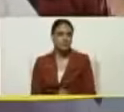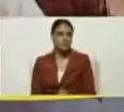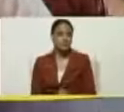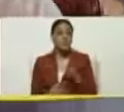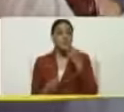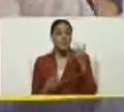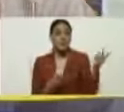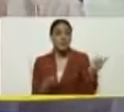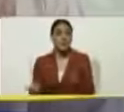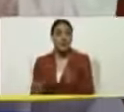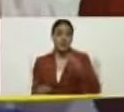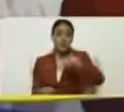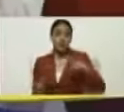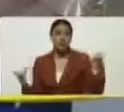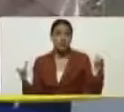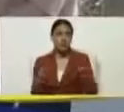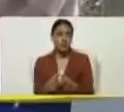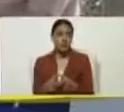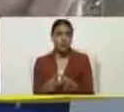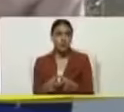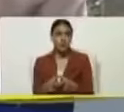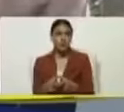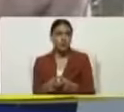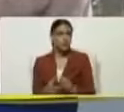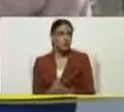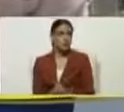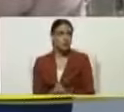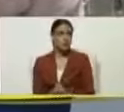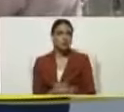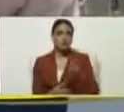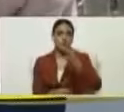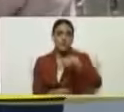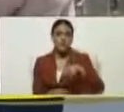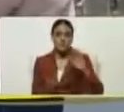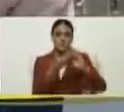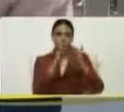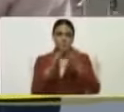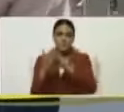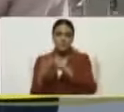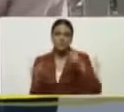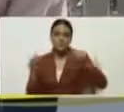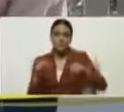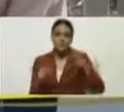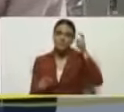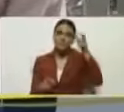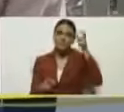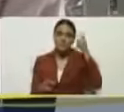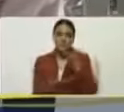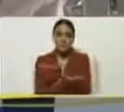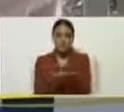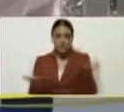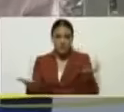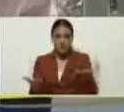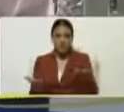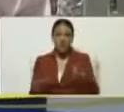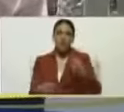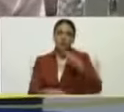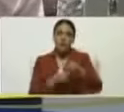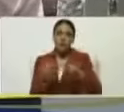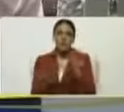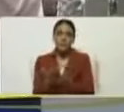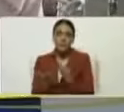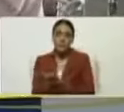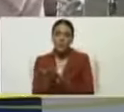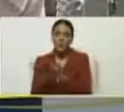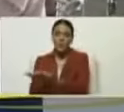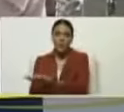bienvenido pues a esta gran asamblea de comuneros, de campesinos, parte de una propuesta que yo traía,